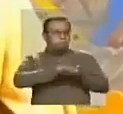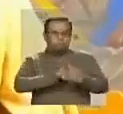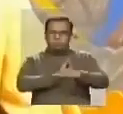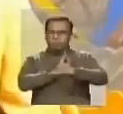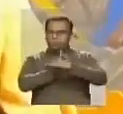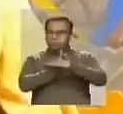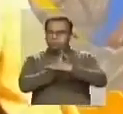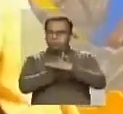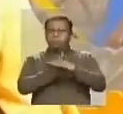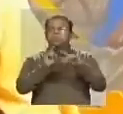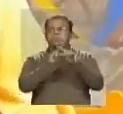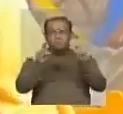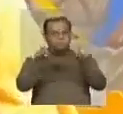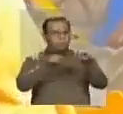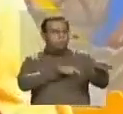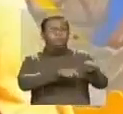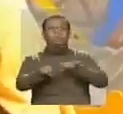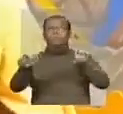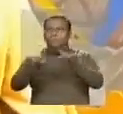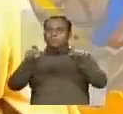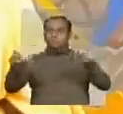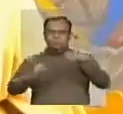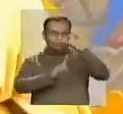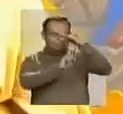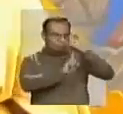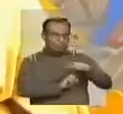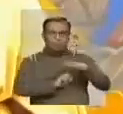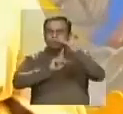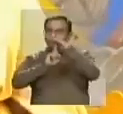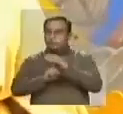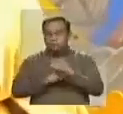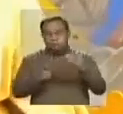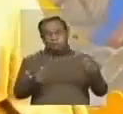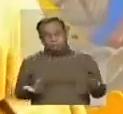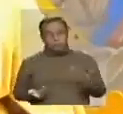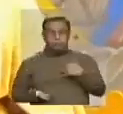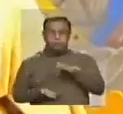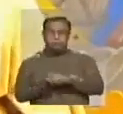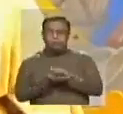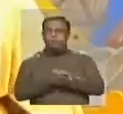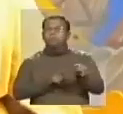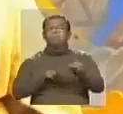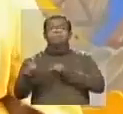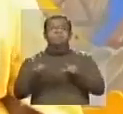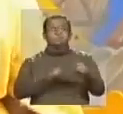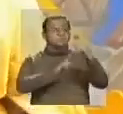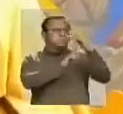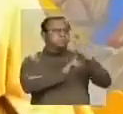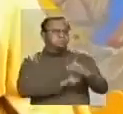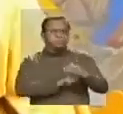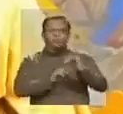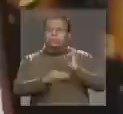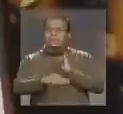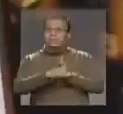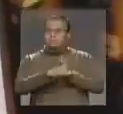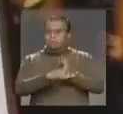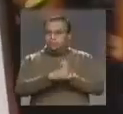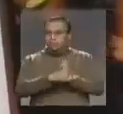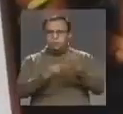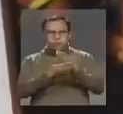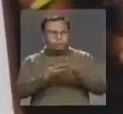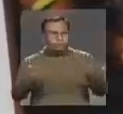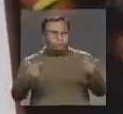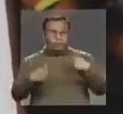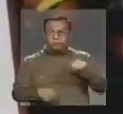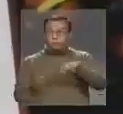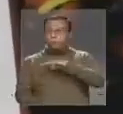instituciones son también generadoras de discriminación, y ahí es donde hablan de toda esa discriminación institucional que